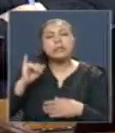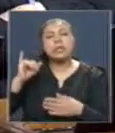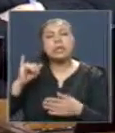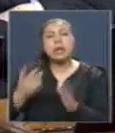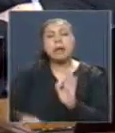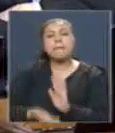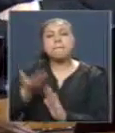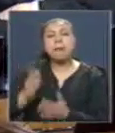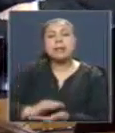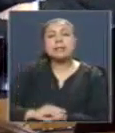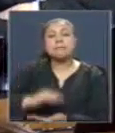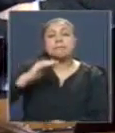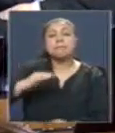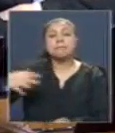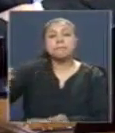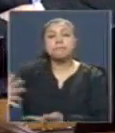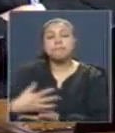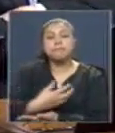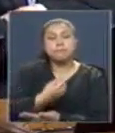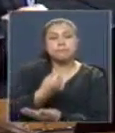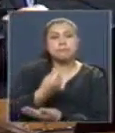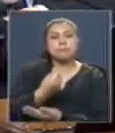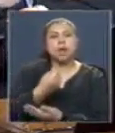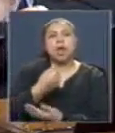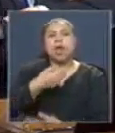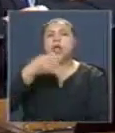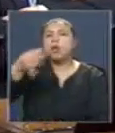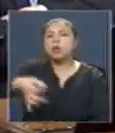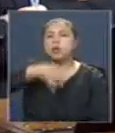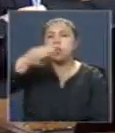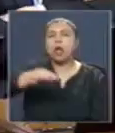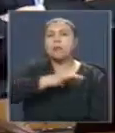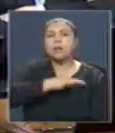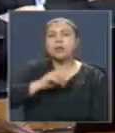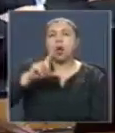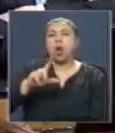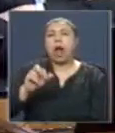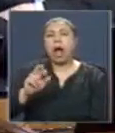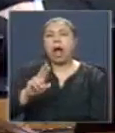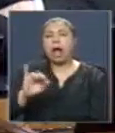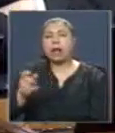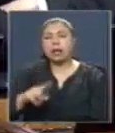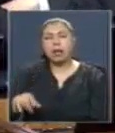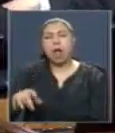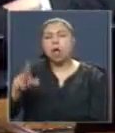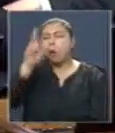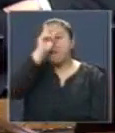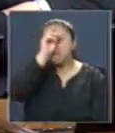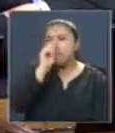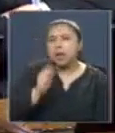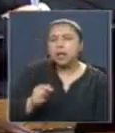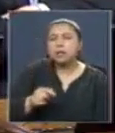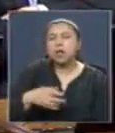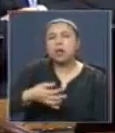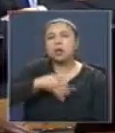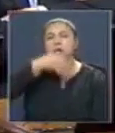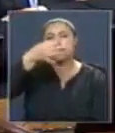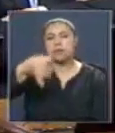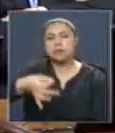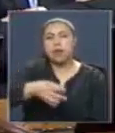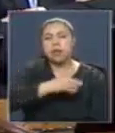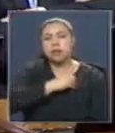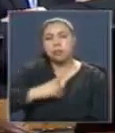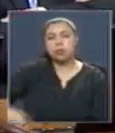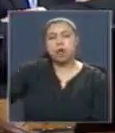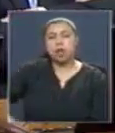recaudación. Y los argumentos que nos dio el ministro Arenas son muy similares a los que nos ha entregado el diputado